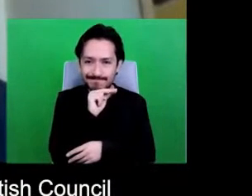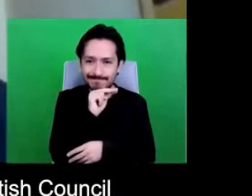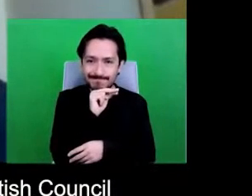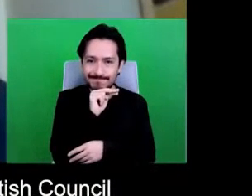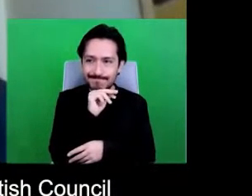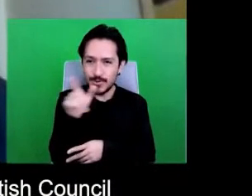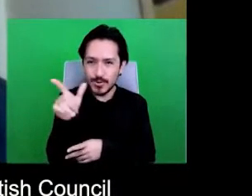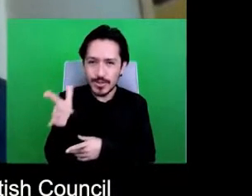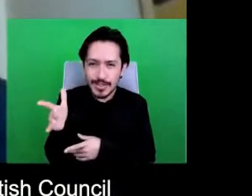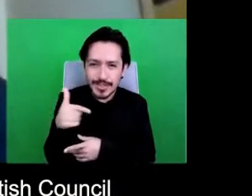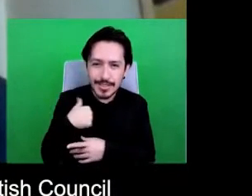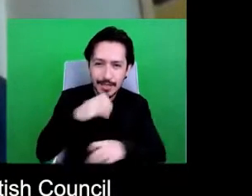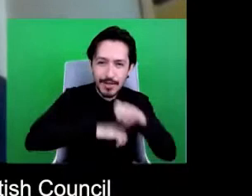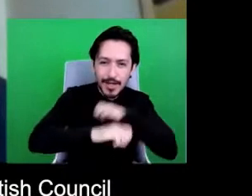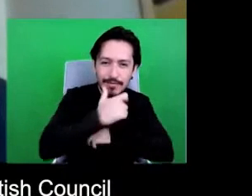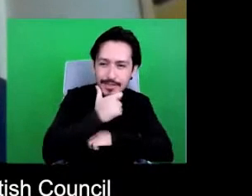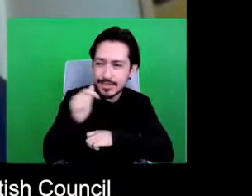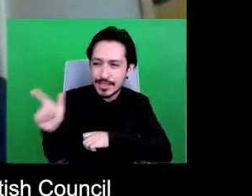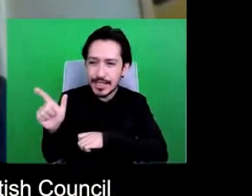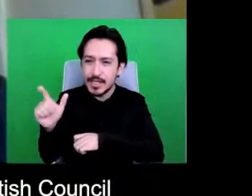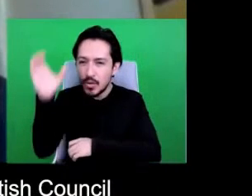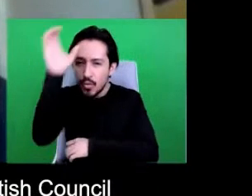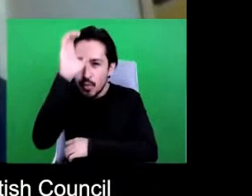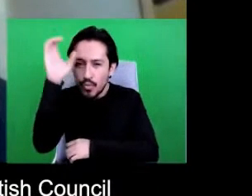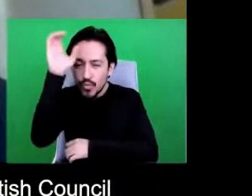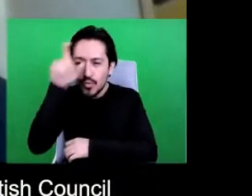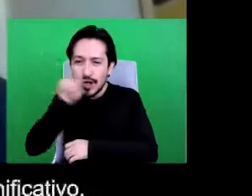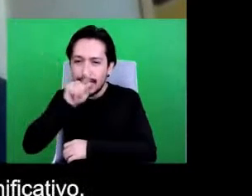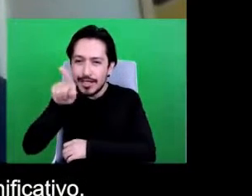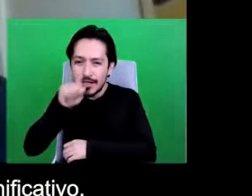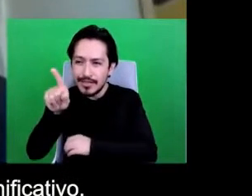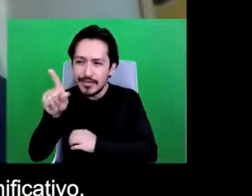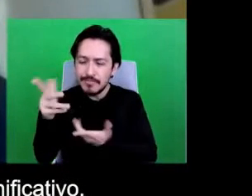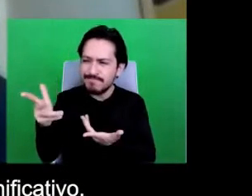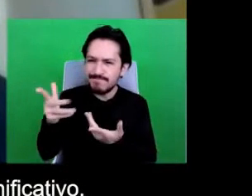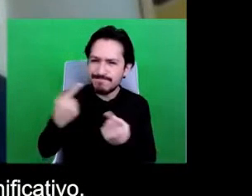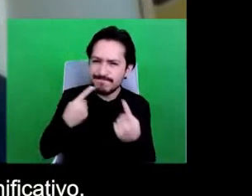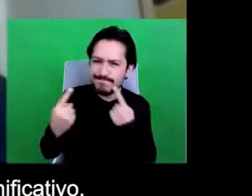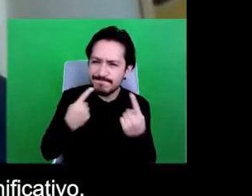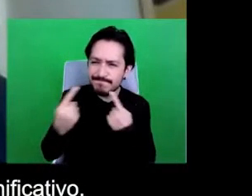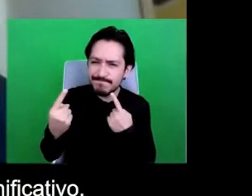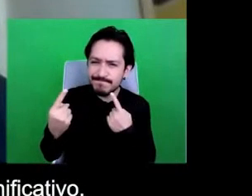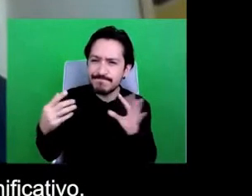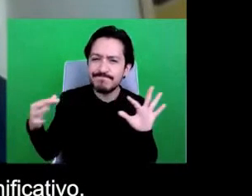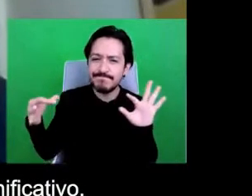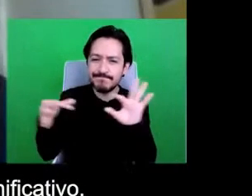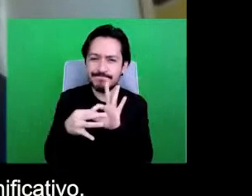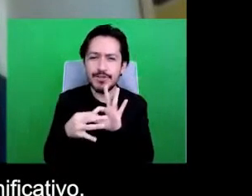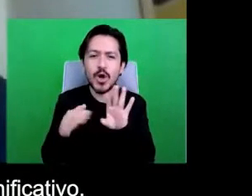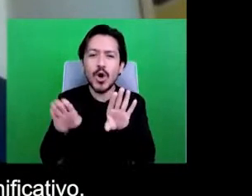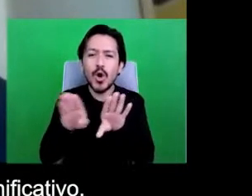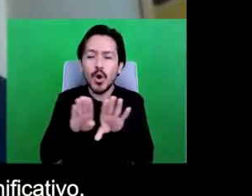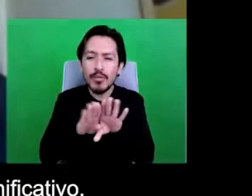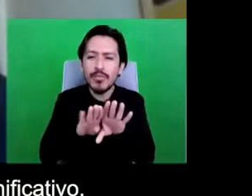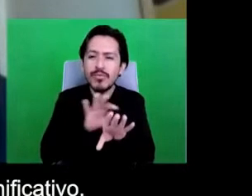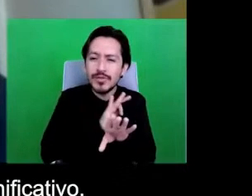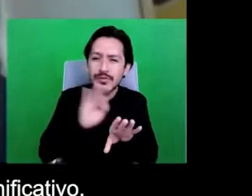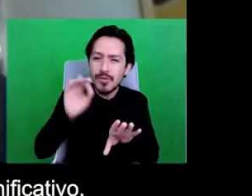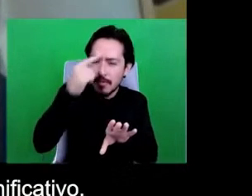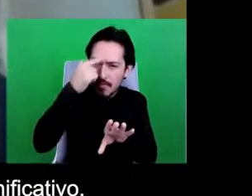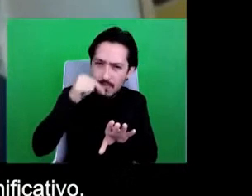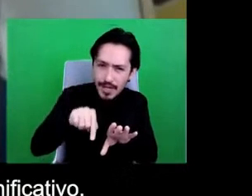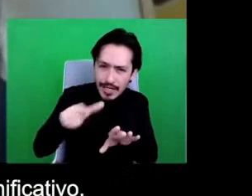Council y Cultura Jalisco se volcaron a resolver la pregunta: ¿de qué manera podemos construir un cambio significativo, participativo